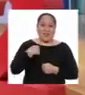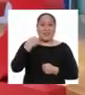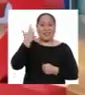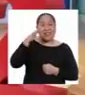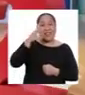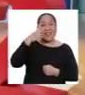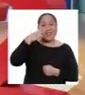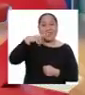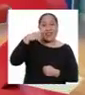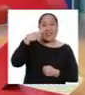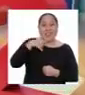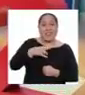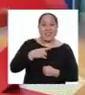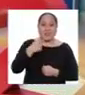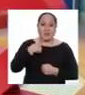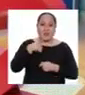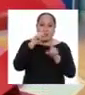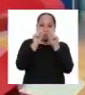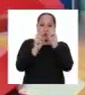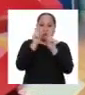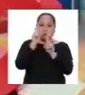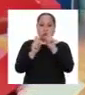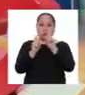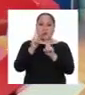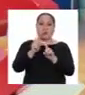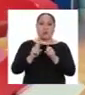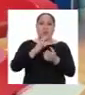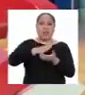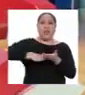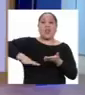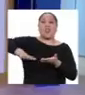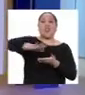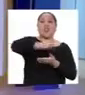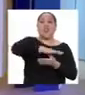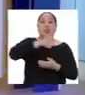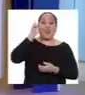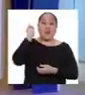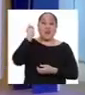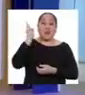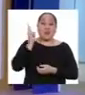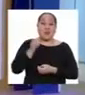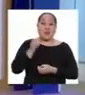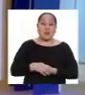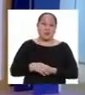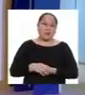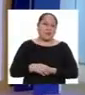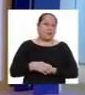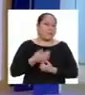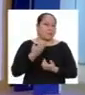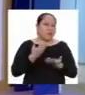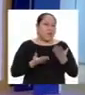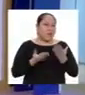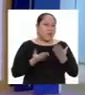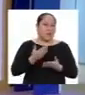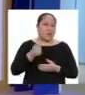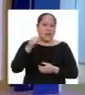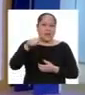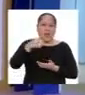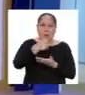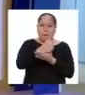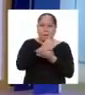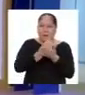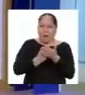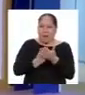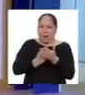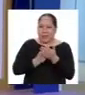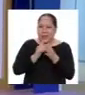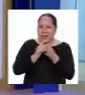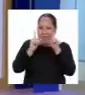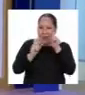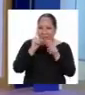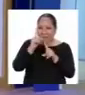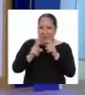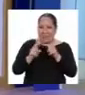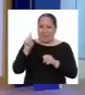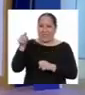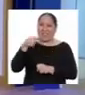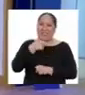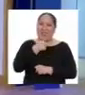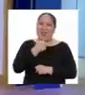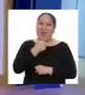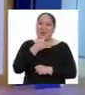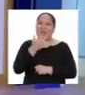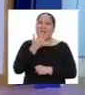cuenta de que si hiciera una encuesta entre todas y todos los profes, probablemente la parte de las preguntas resultaría la